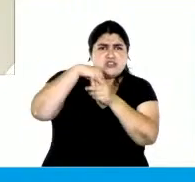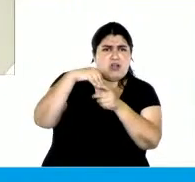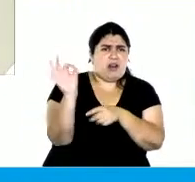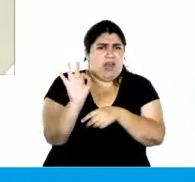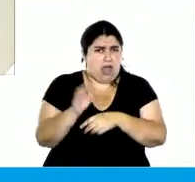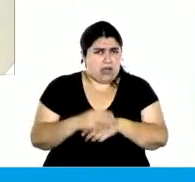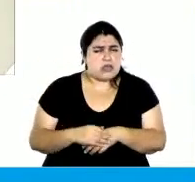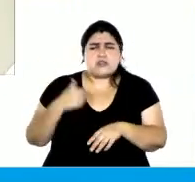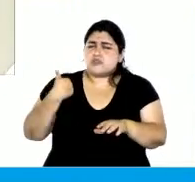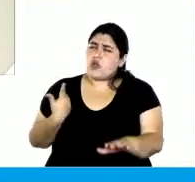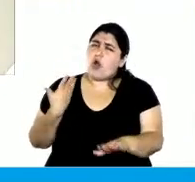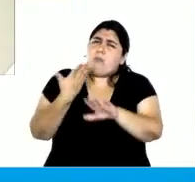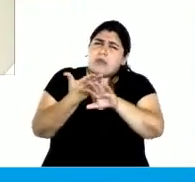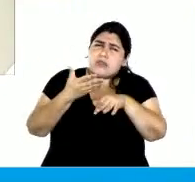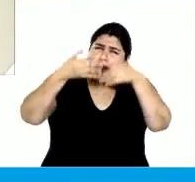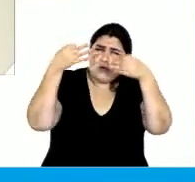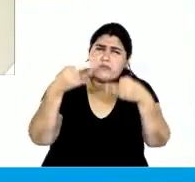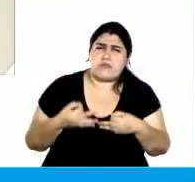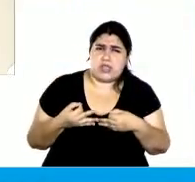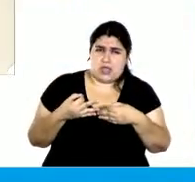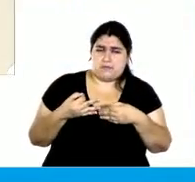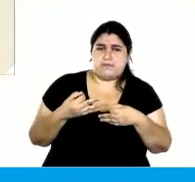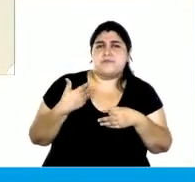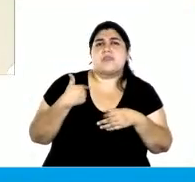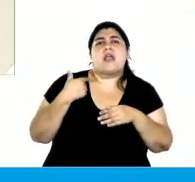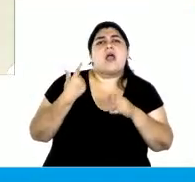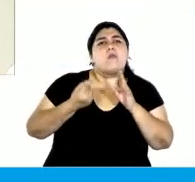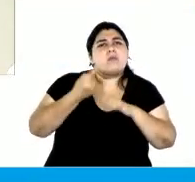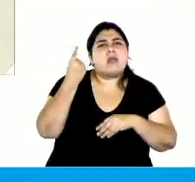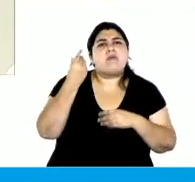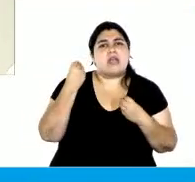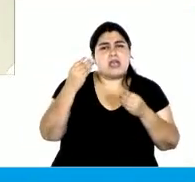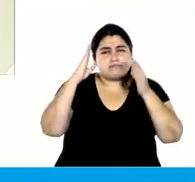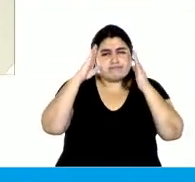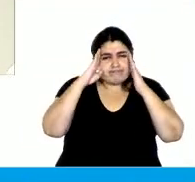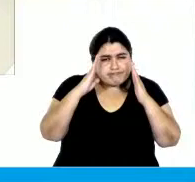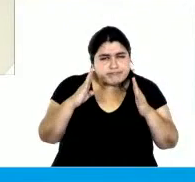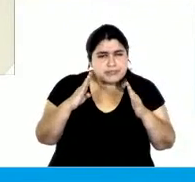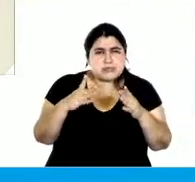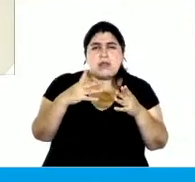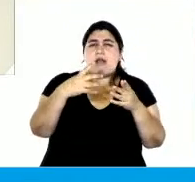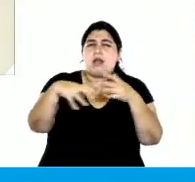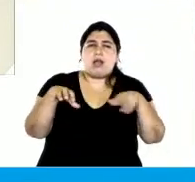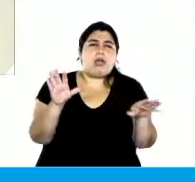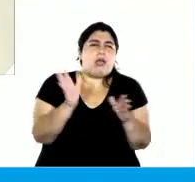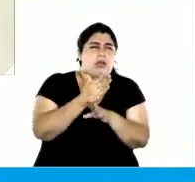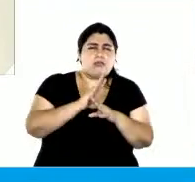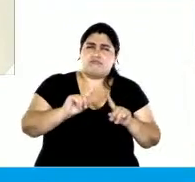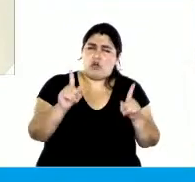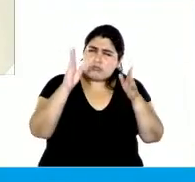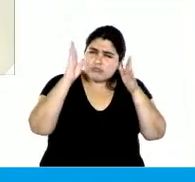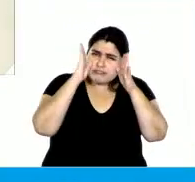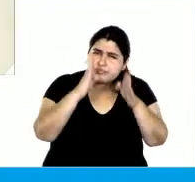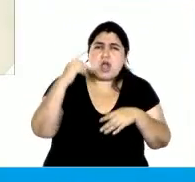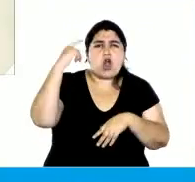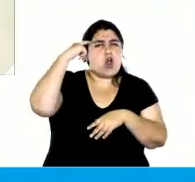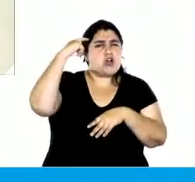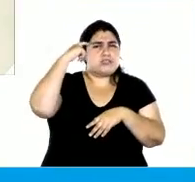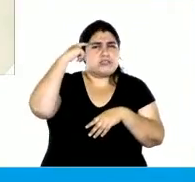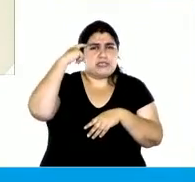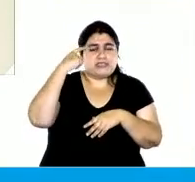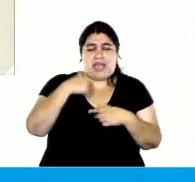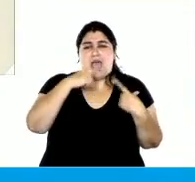es un pedido concreto. No quiero ponerme a hablar de eso para que después no se diga que se politice, pero sí quiero que se tome conciencia de este reclamo en